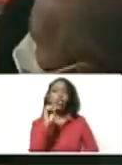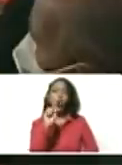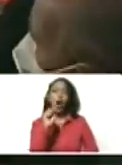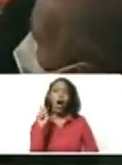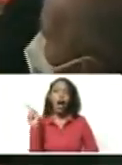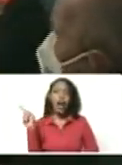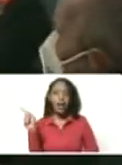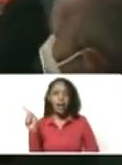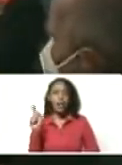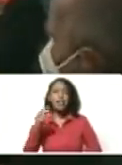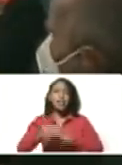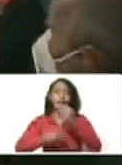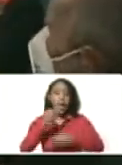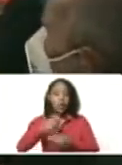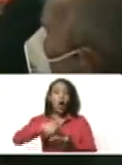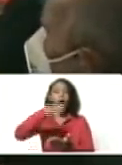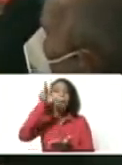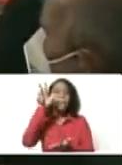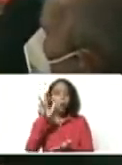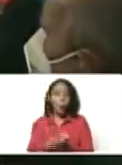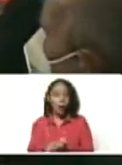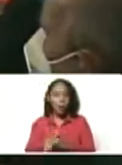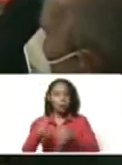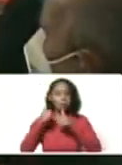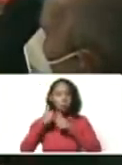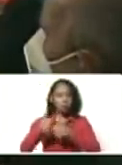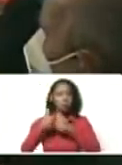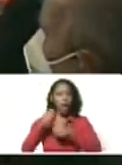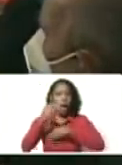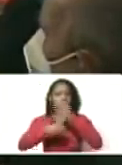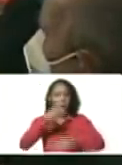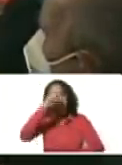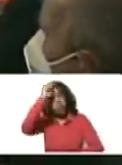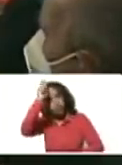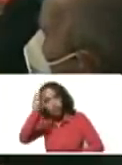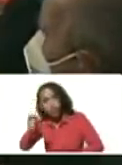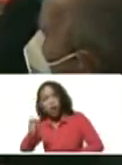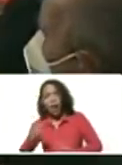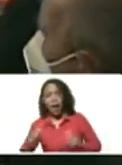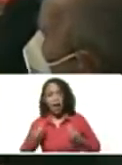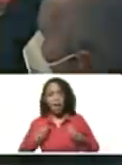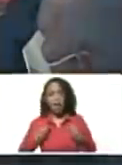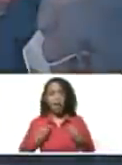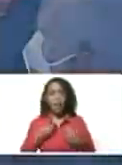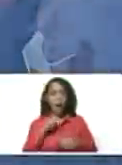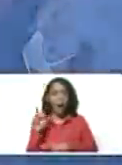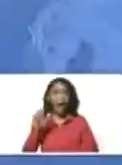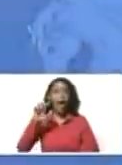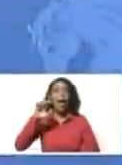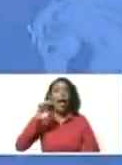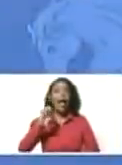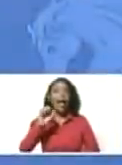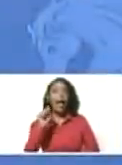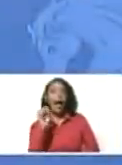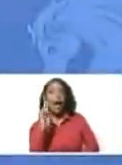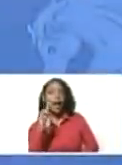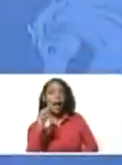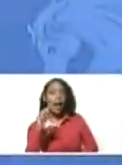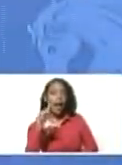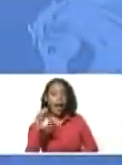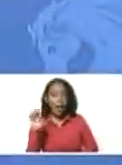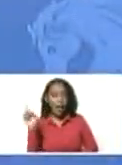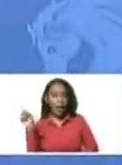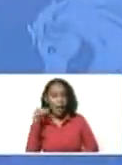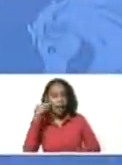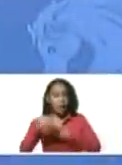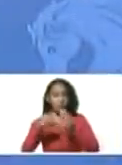fue acertado haber rendido homenaje en vida a Earle Herrera, que sin lugar a